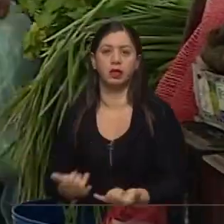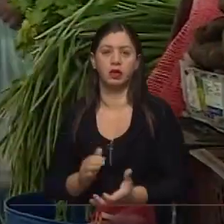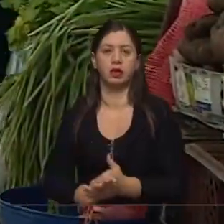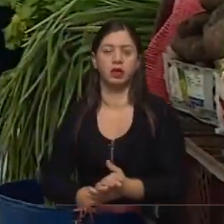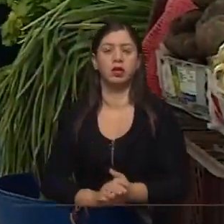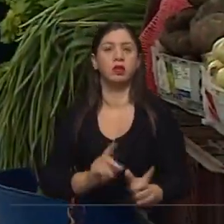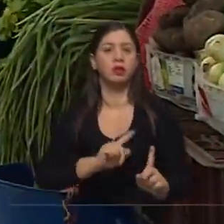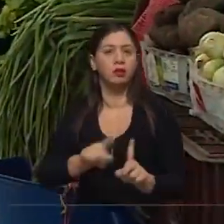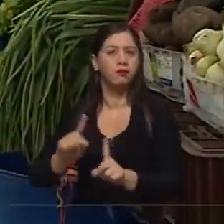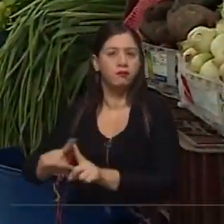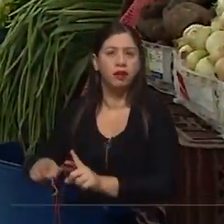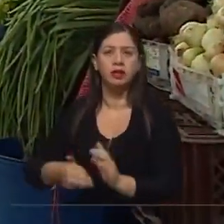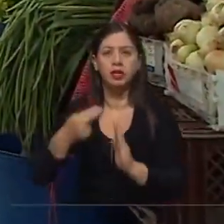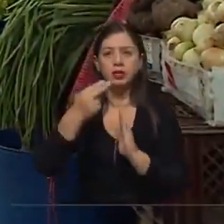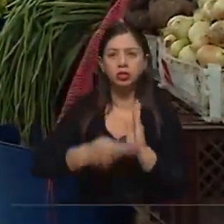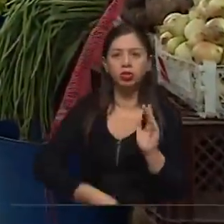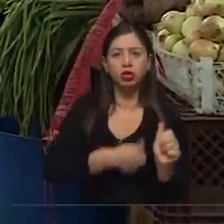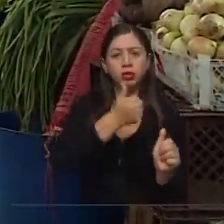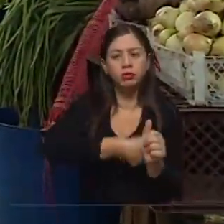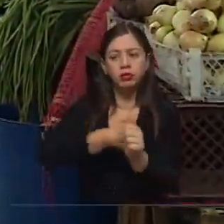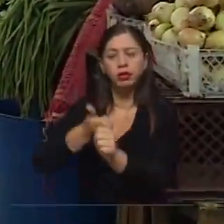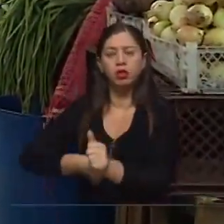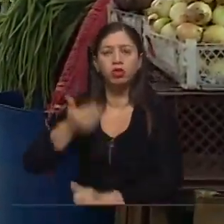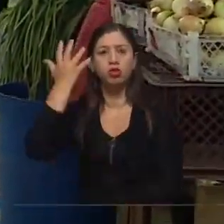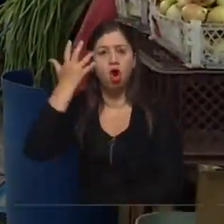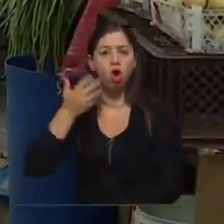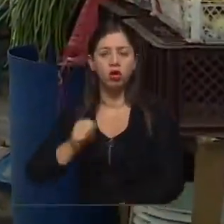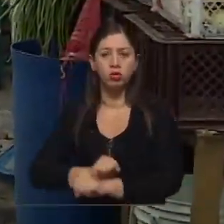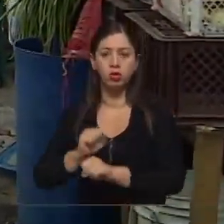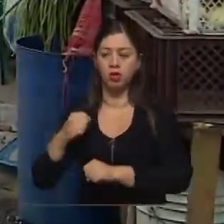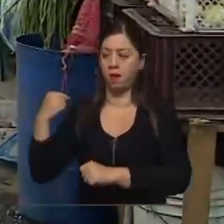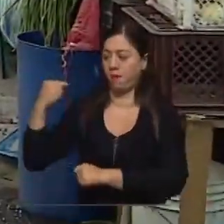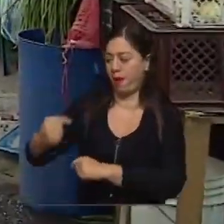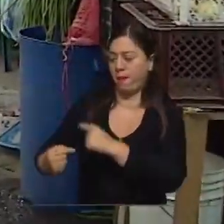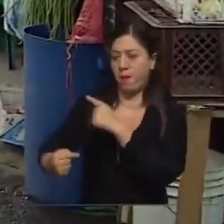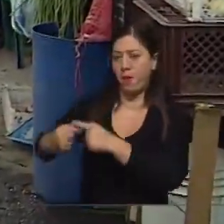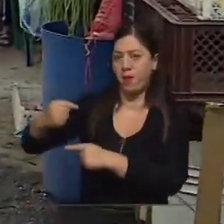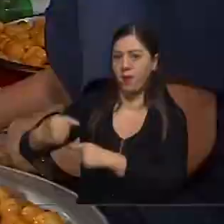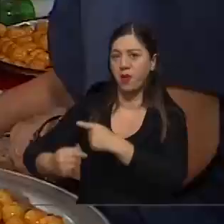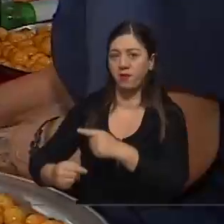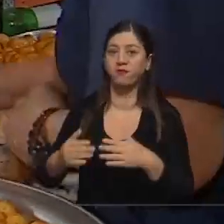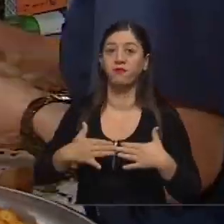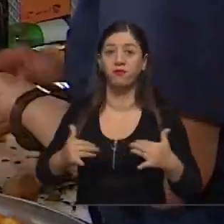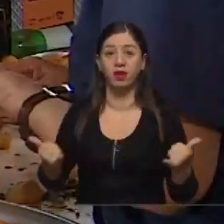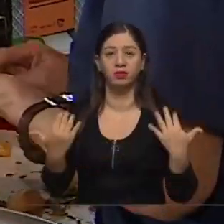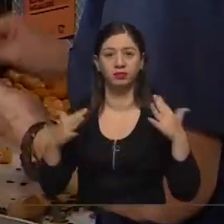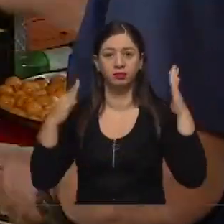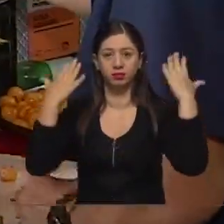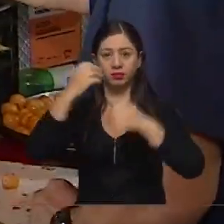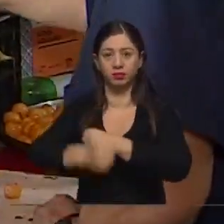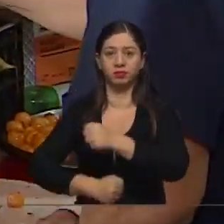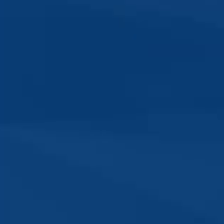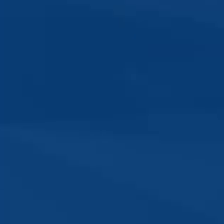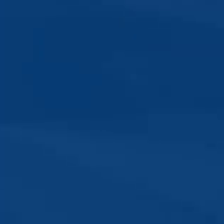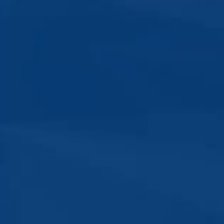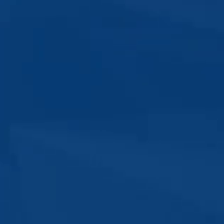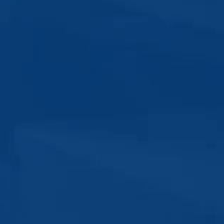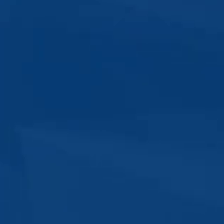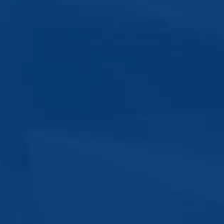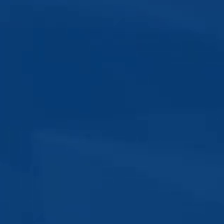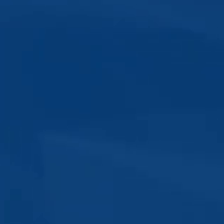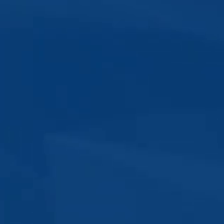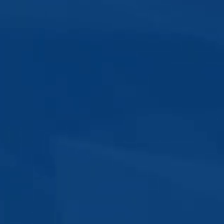y las historias de cada uno de quienes se levantan a diario de generación en generación Feliz cumpleaños galería Alameda